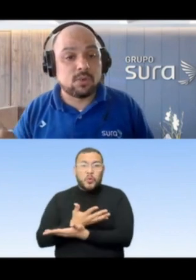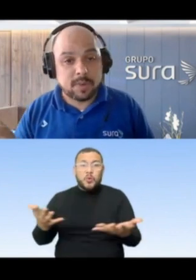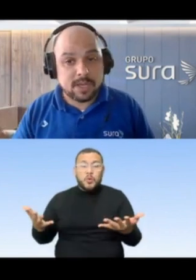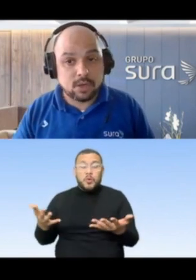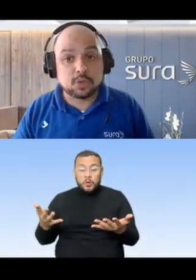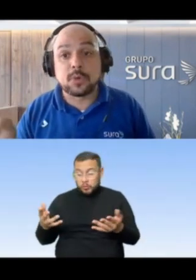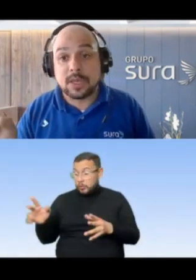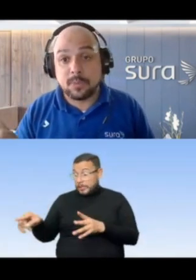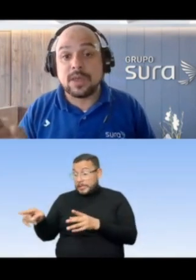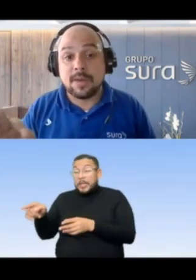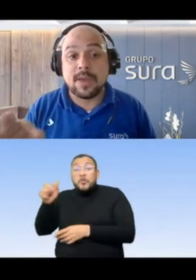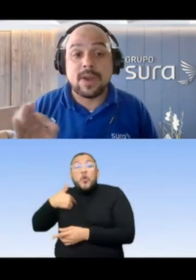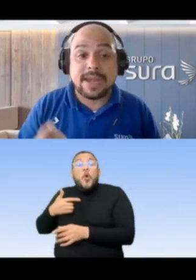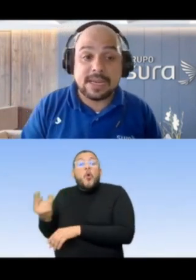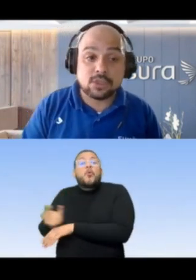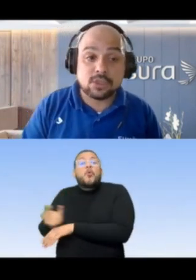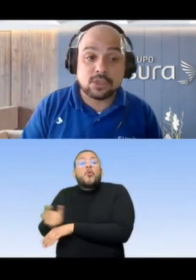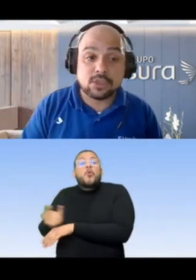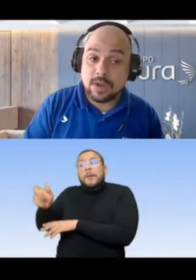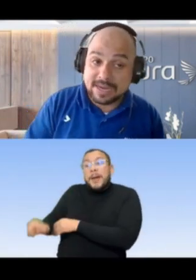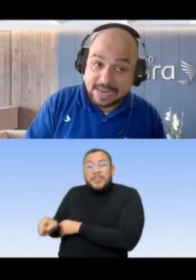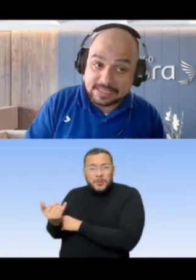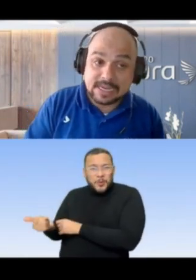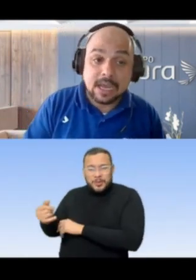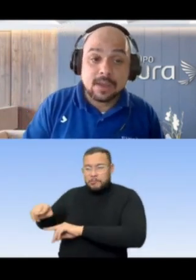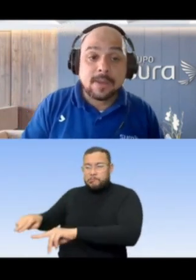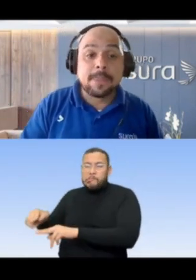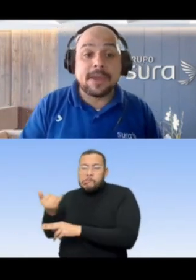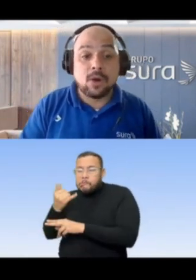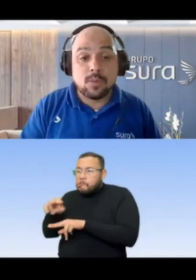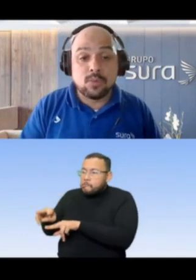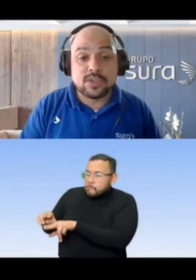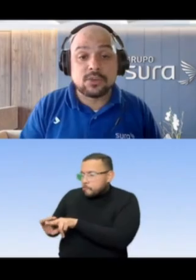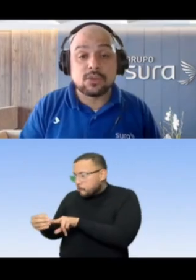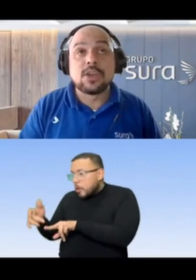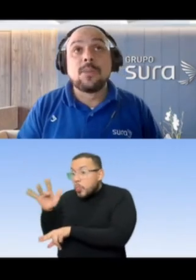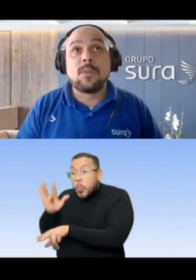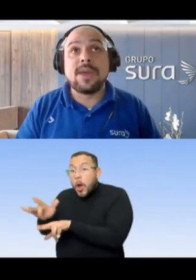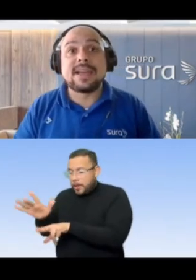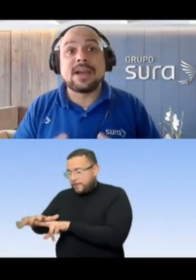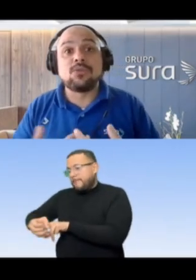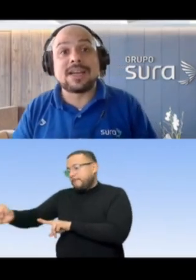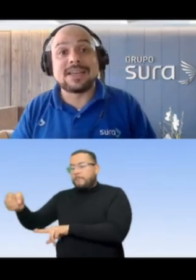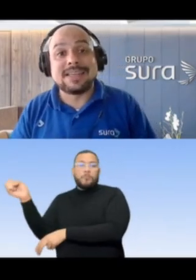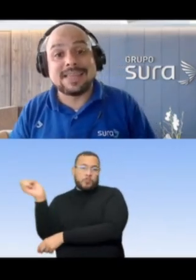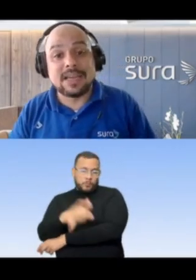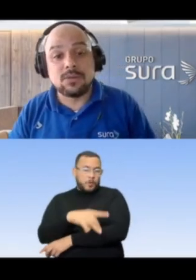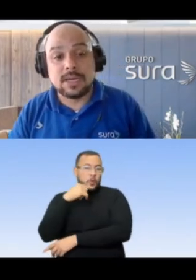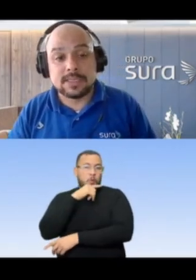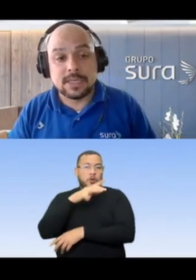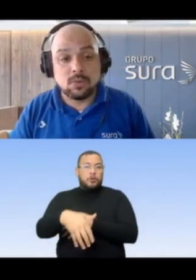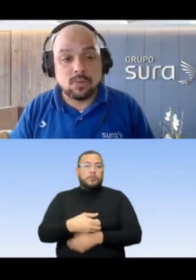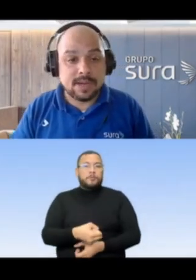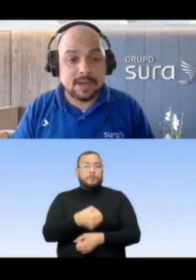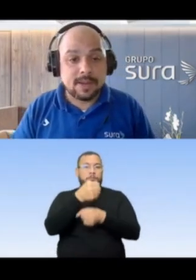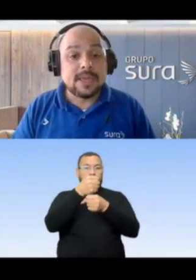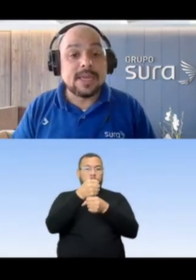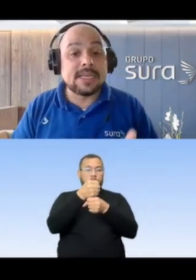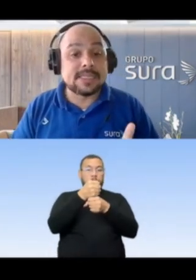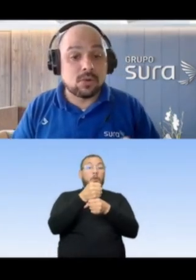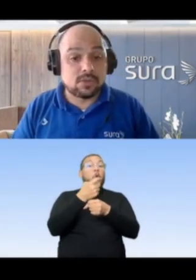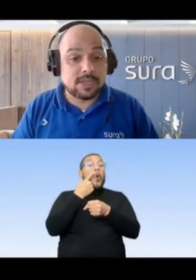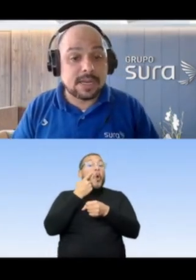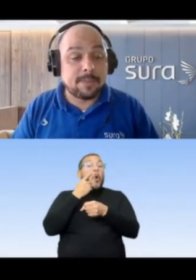considerar los residuos peligrosos porque puede haber una ignición de una emergencia. Pero ojo muchachos, pueden causar daño a la salud